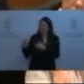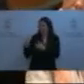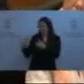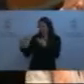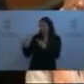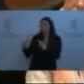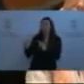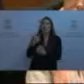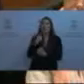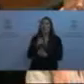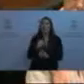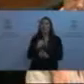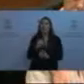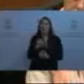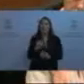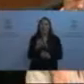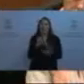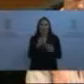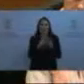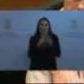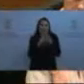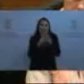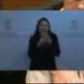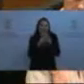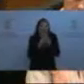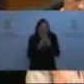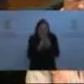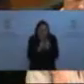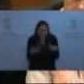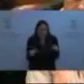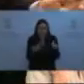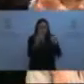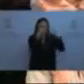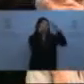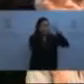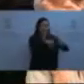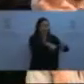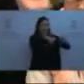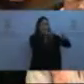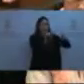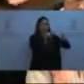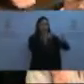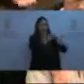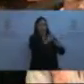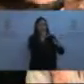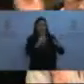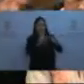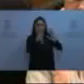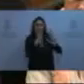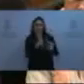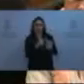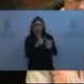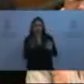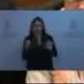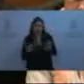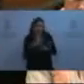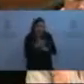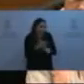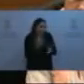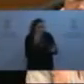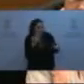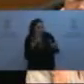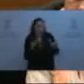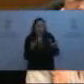él. Me dijo que era tercermundista. Que pa' qué en un hospital tan moderno ponían aquí y lo tenían ahí. Porque se fue a acercar a ver si había algo que ver. Bueno, un